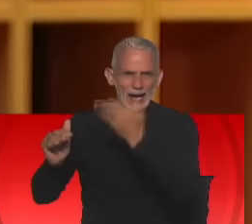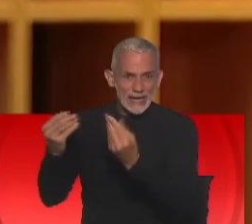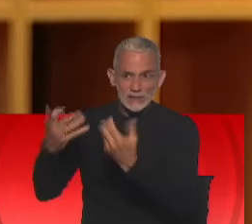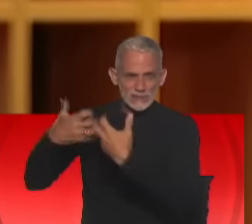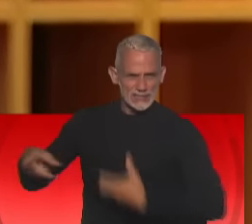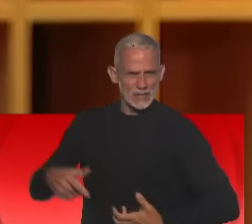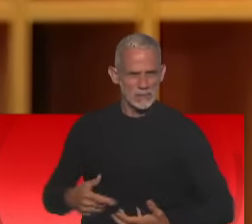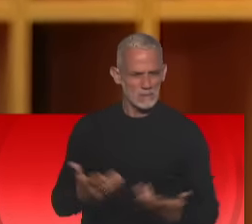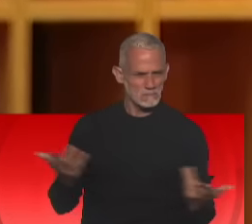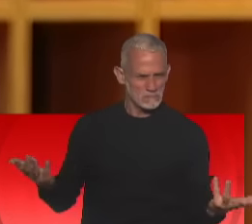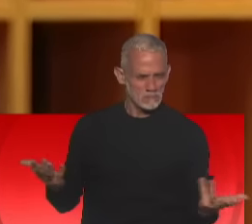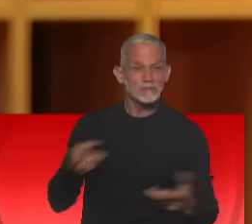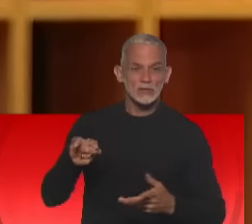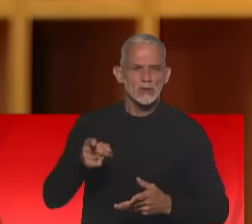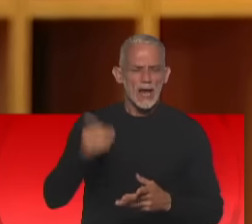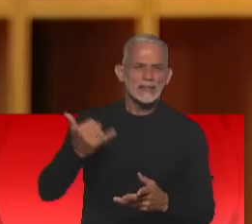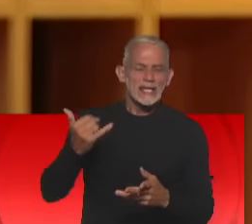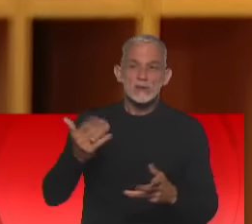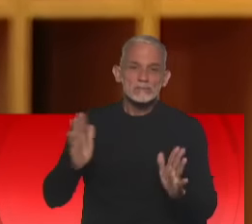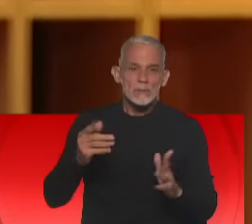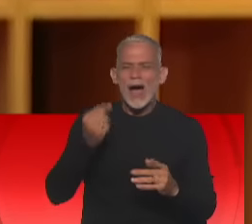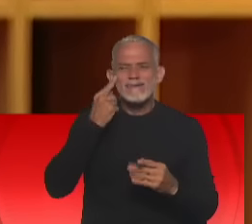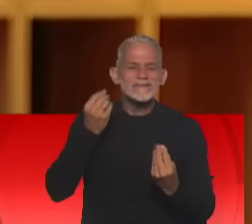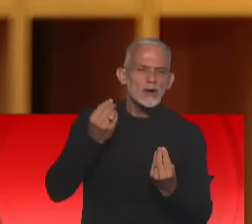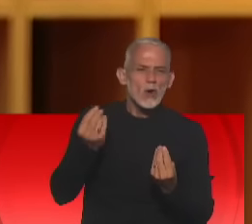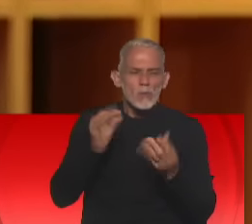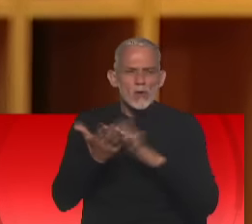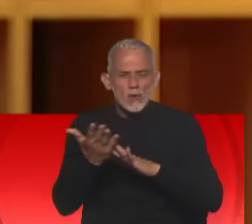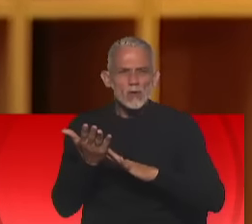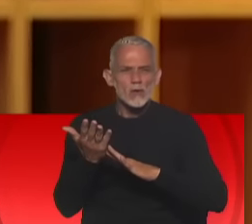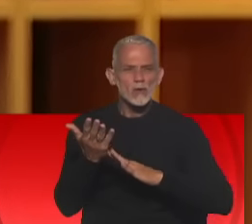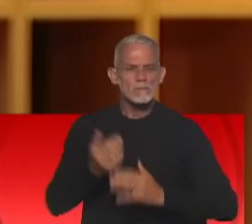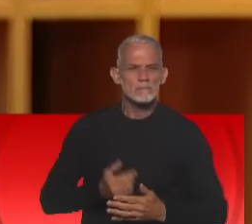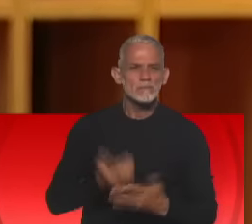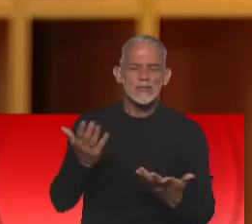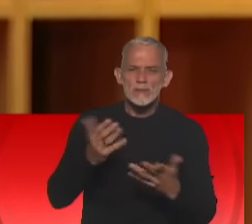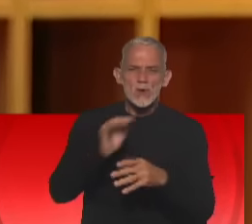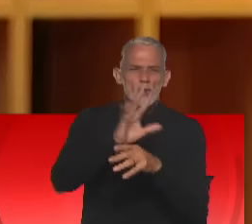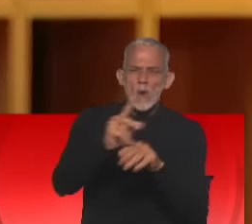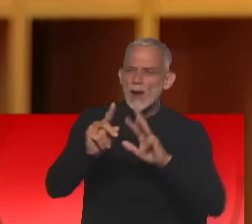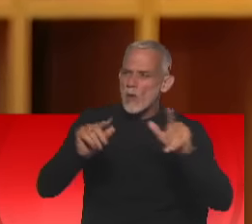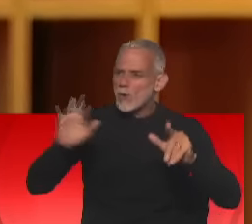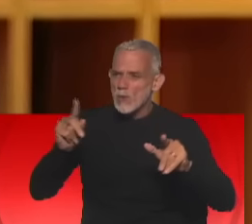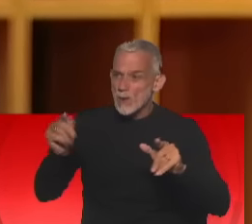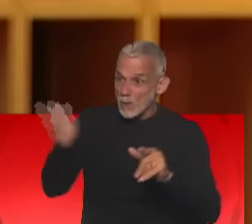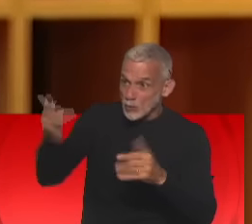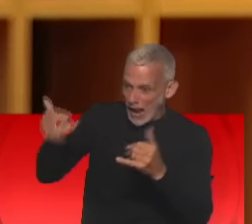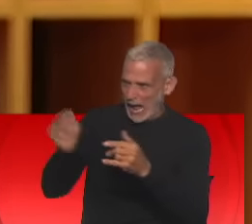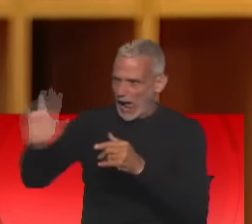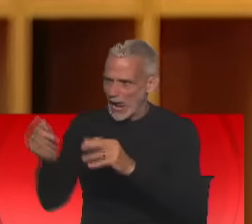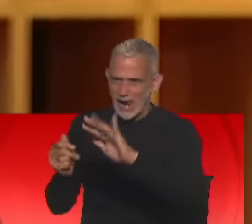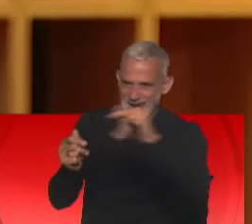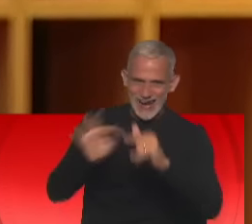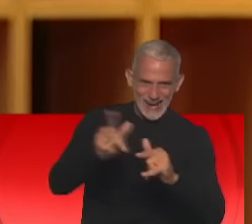estos parásitos, en realidad tienen el incentivo es todo el tiempo tratar de de robar al productivo.